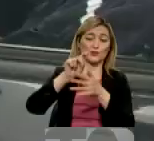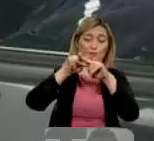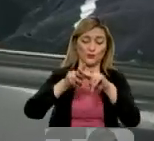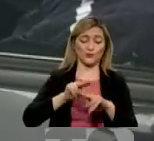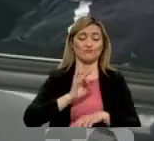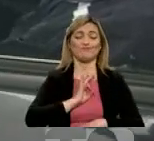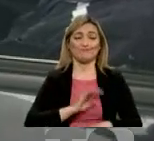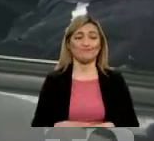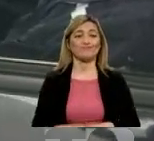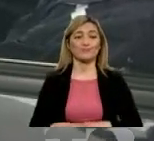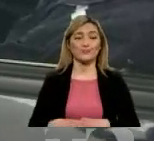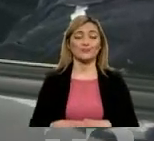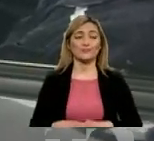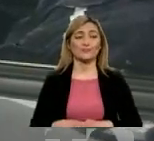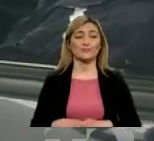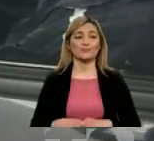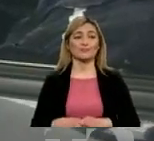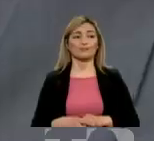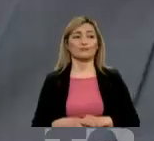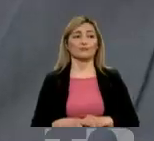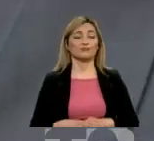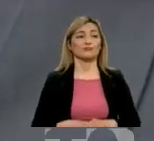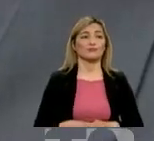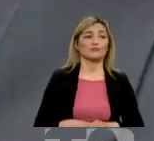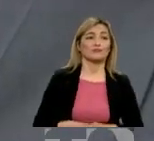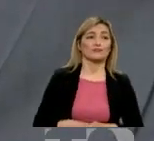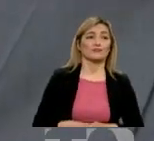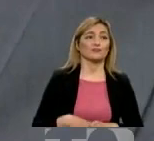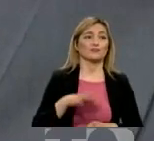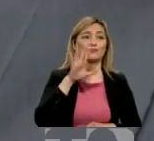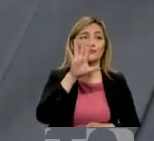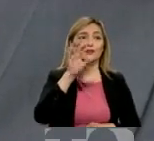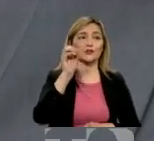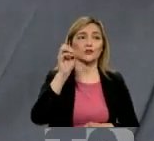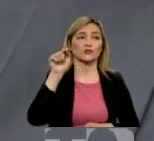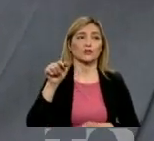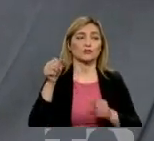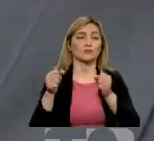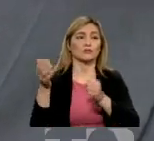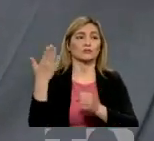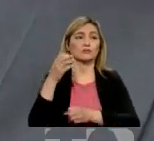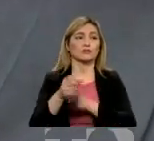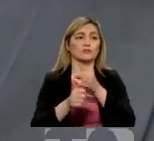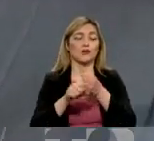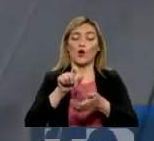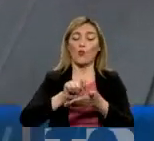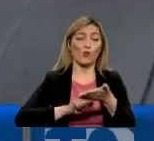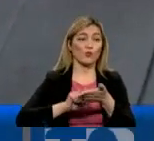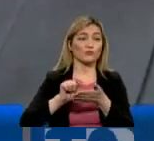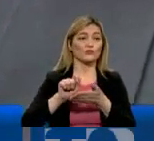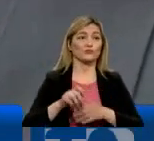revisión técnica vehicular de 2019 alrededor de 500 mil vehículos que recibimos del año anterior que pasaron